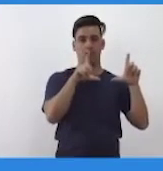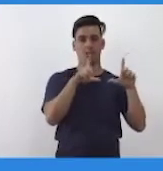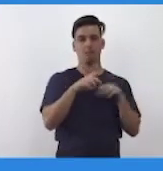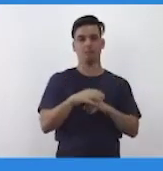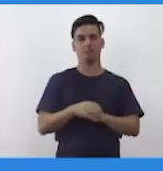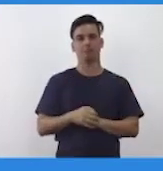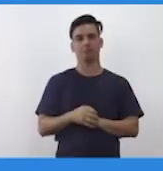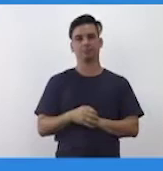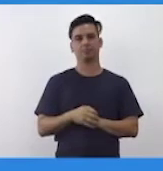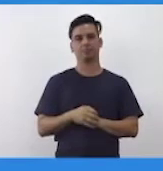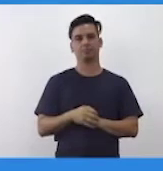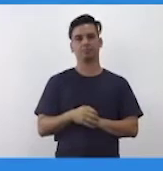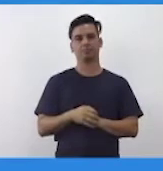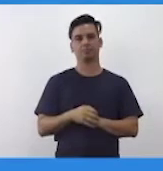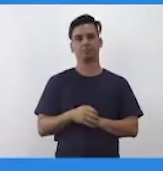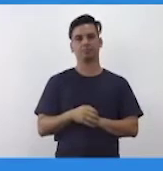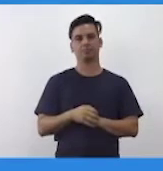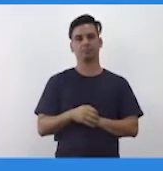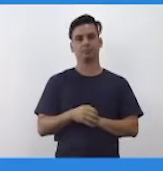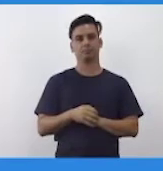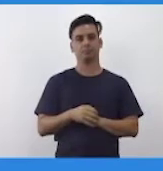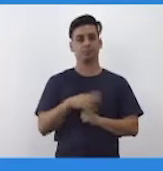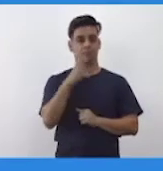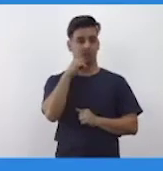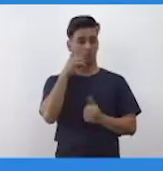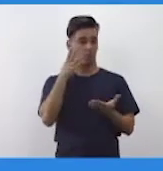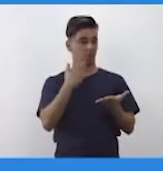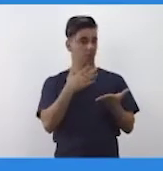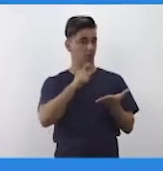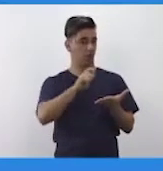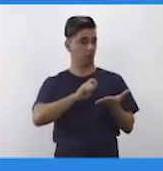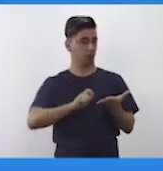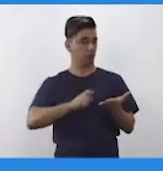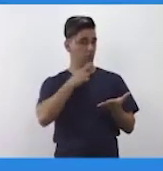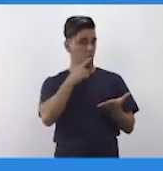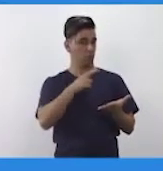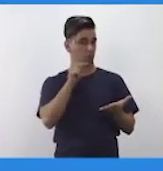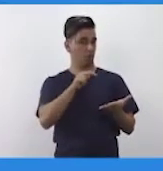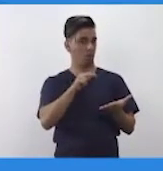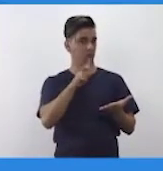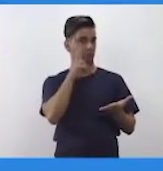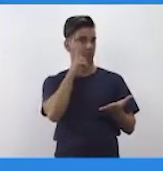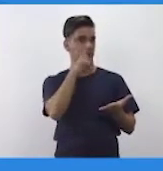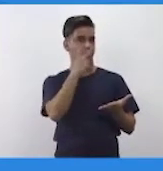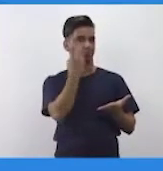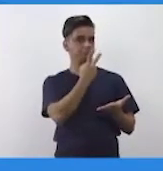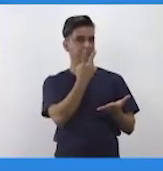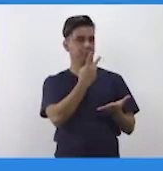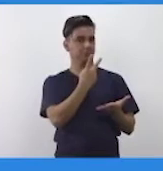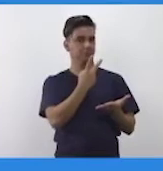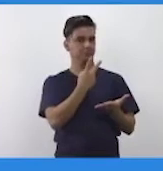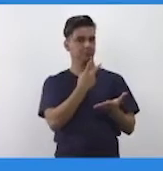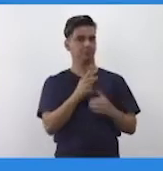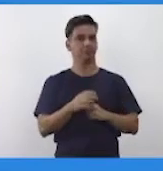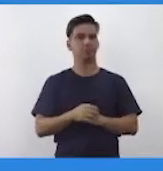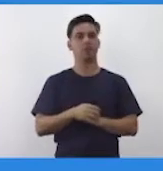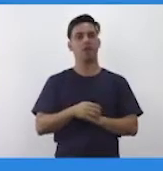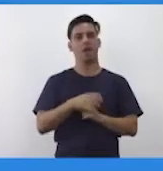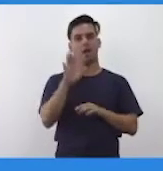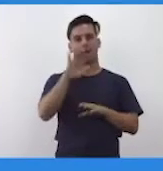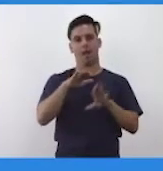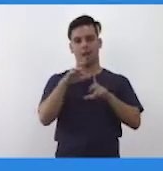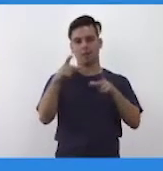tú revisando tu nota en la libreta, se sintetizan moléculas orgánicas complejas